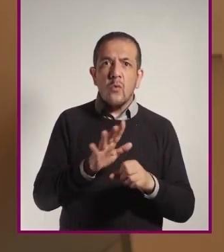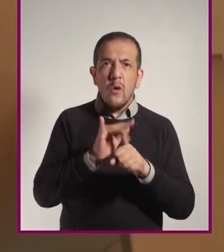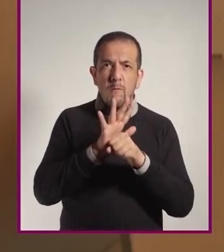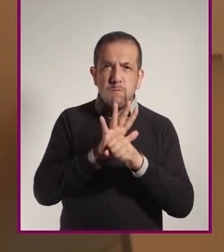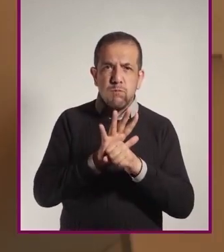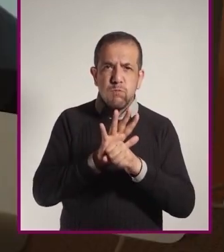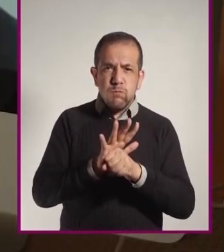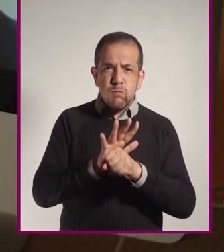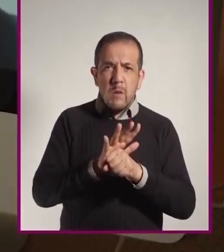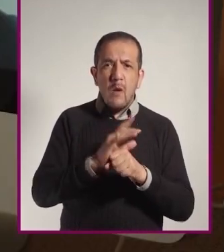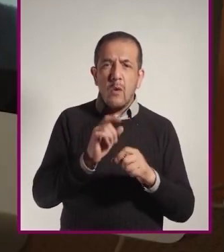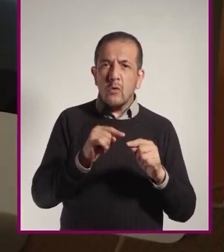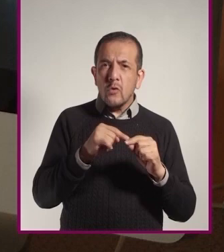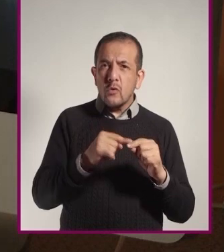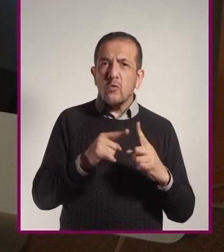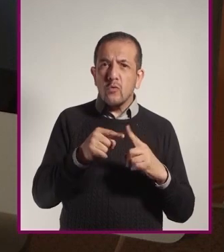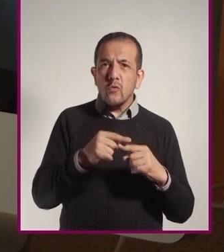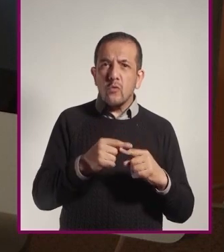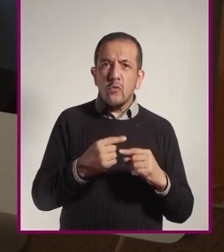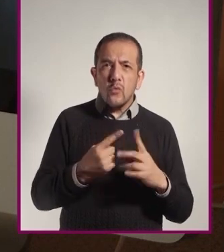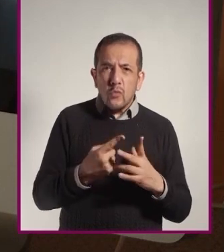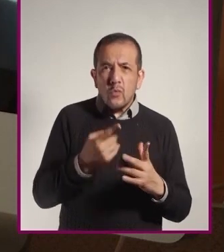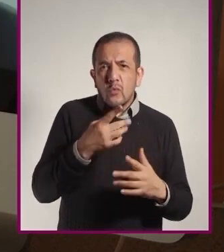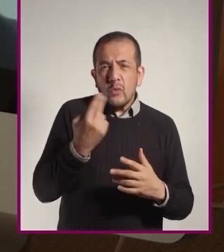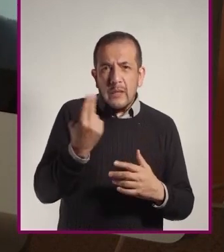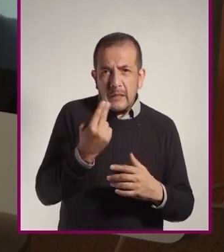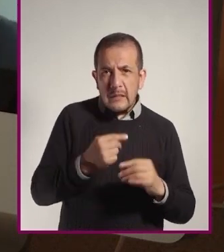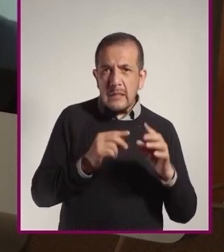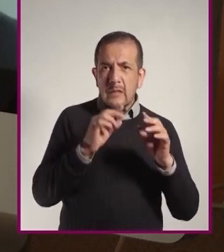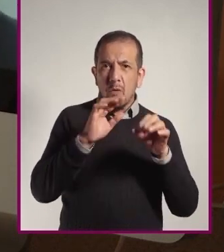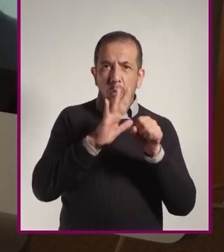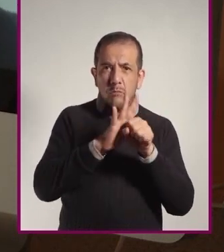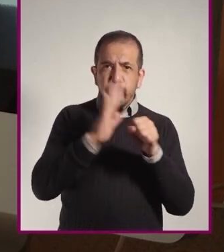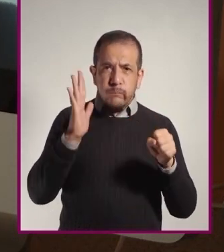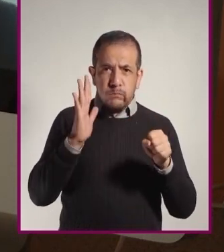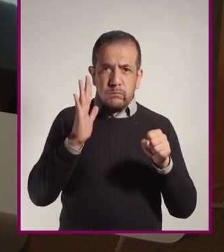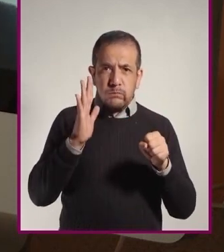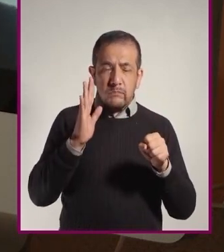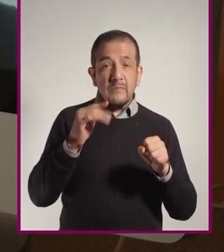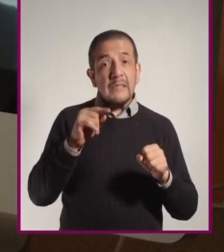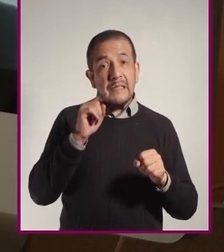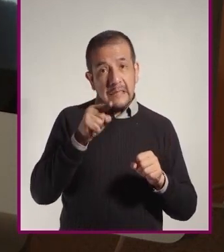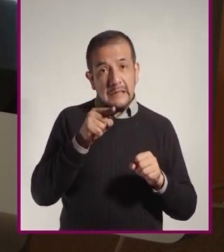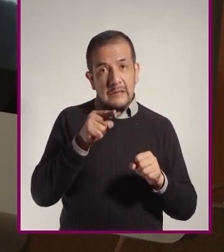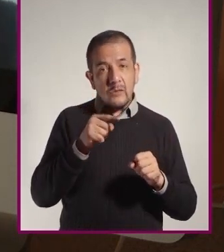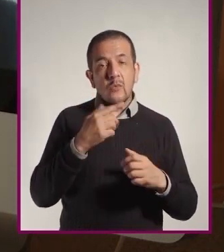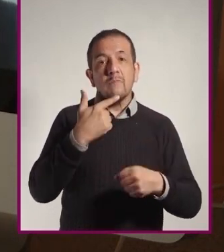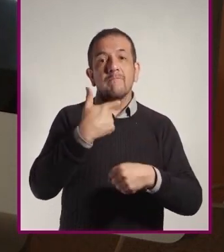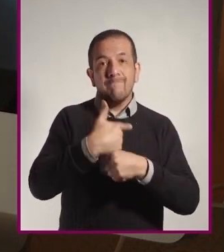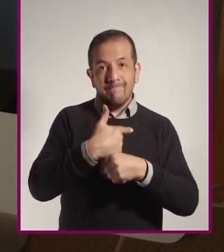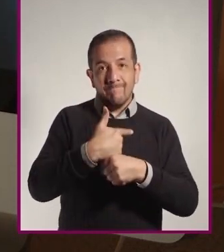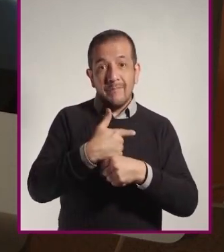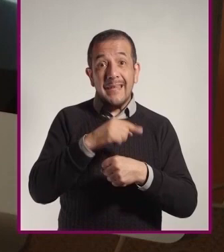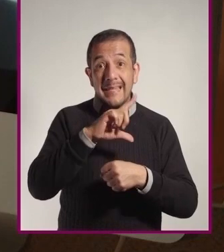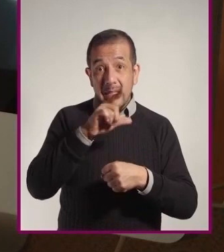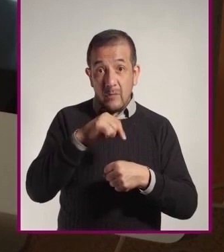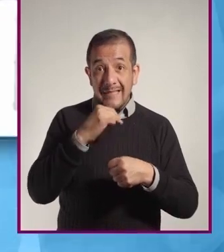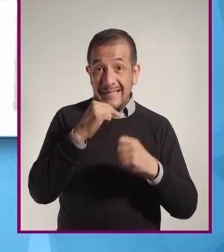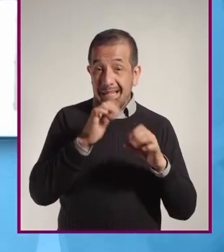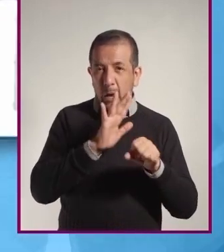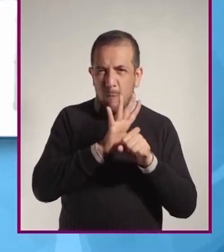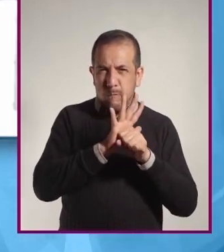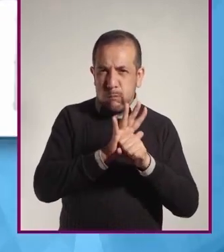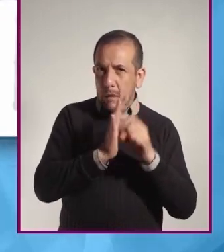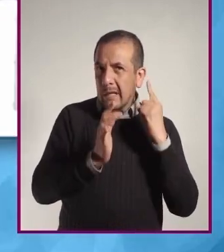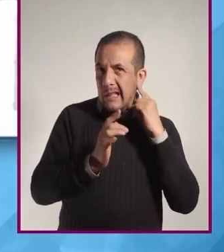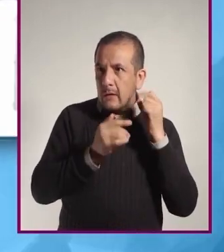soplas para tratar de destaparlos, esto es como la forma como ecualizamos las presiones y si esto genera dolores porque